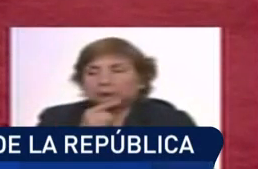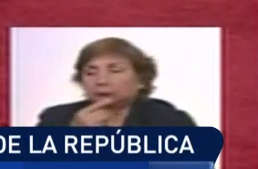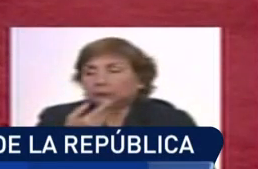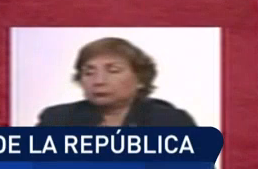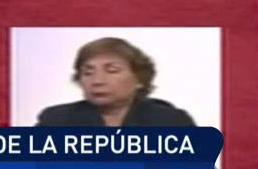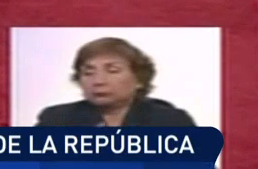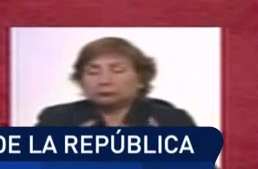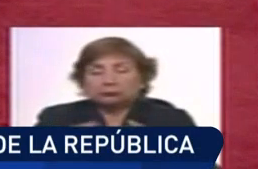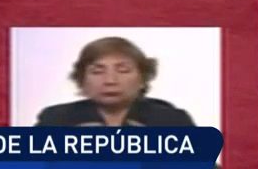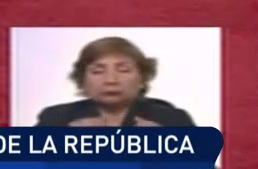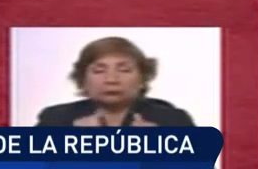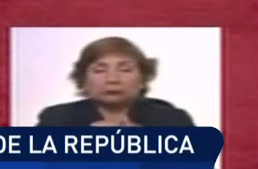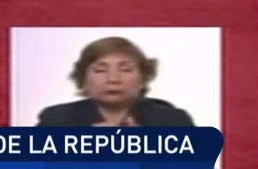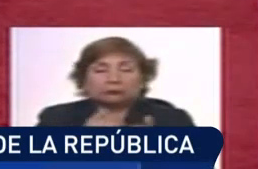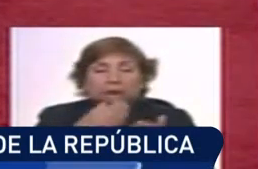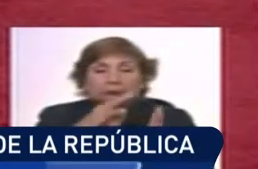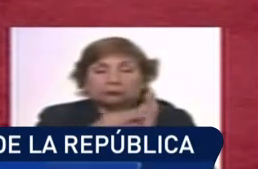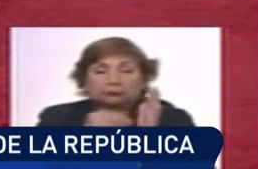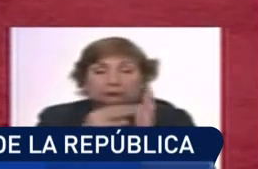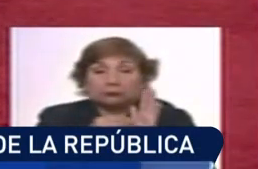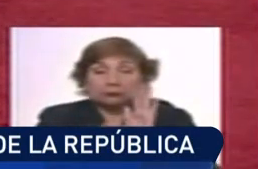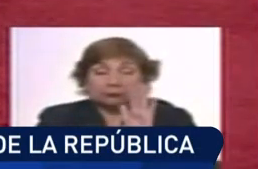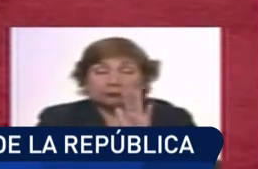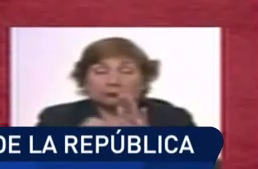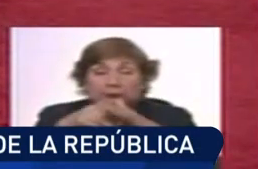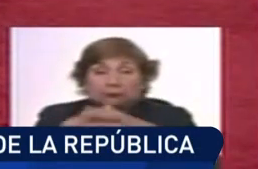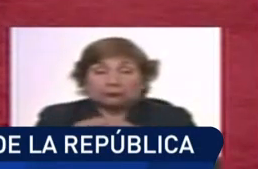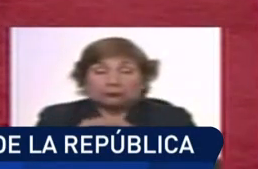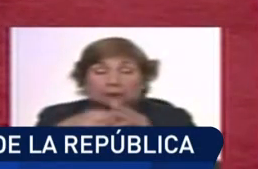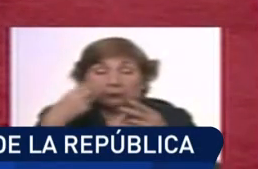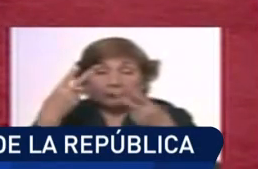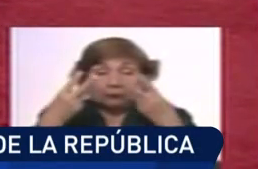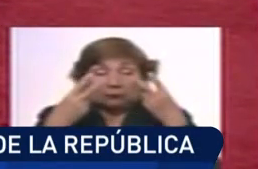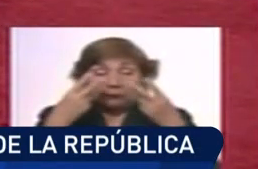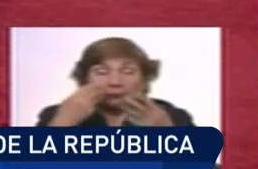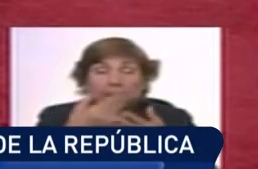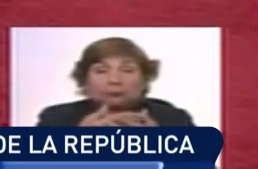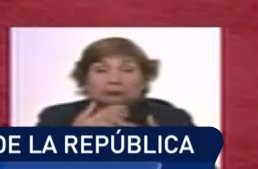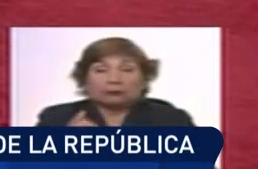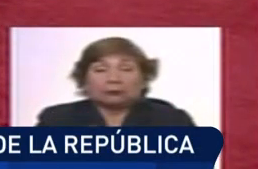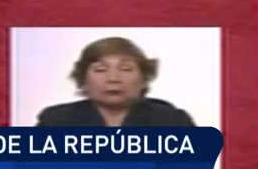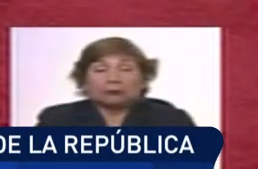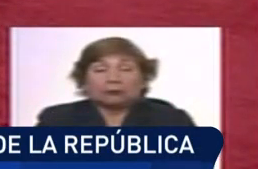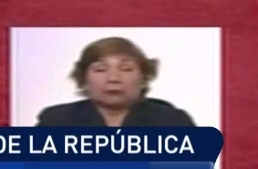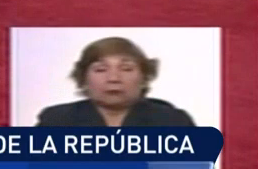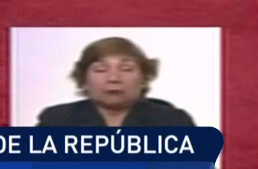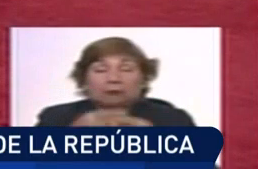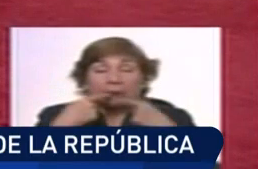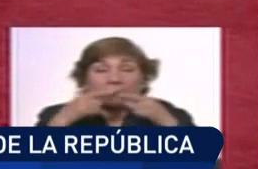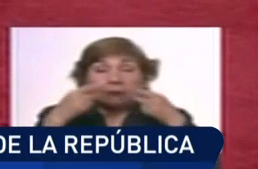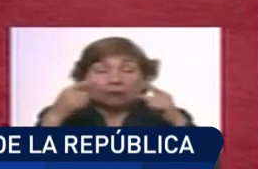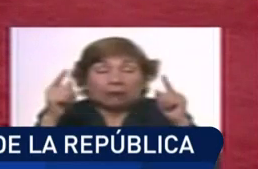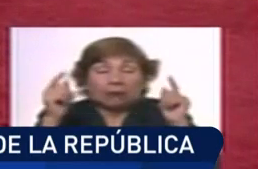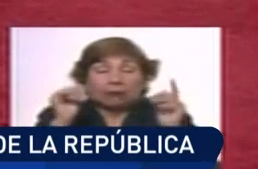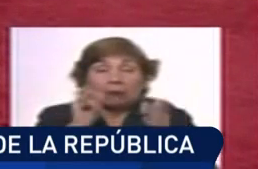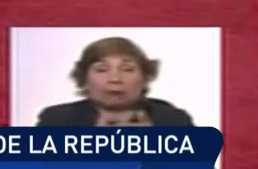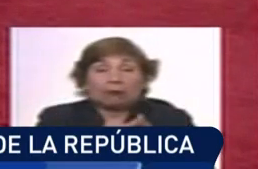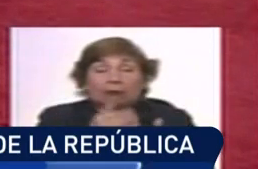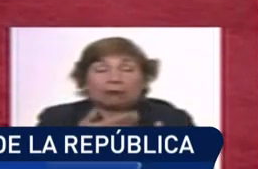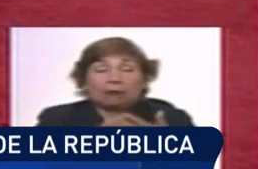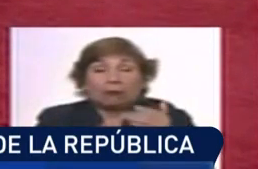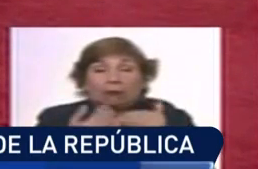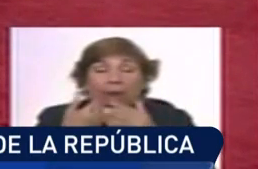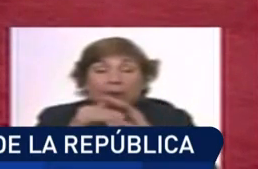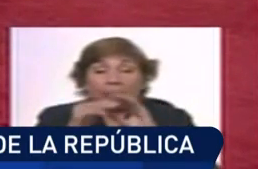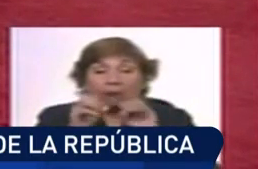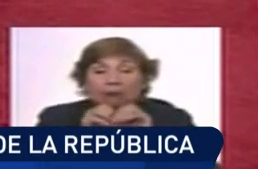señor presidente, copia del registro oficial de visitas del despacho presidencial, el mismo que es público, conocimiento a través del portal de